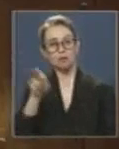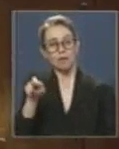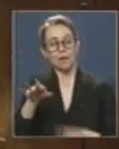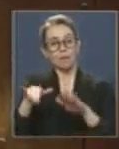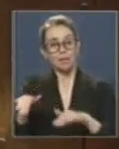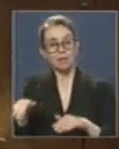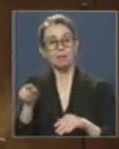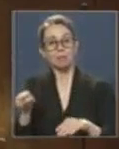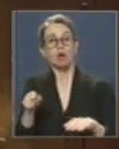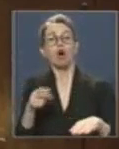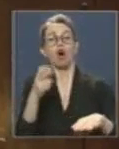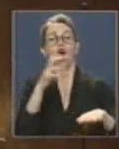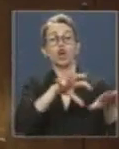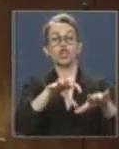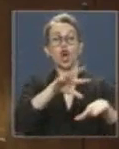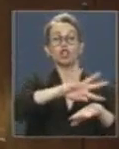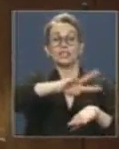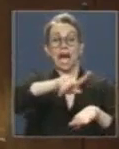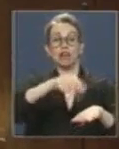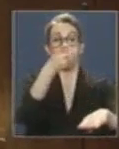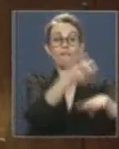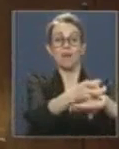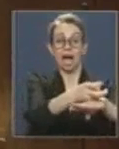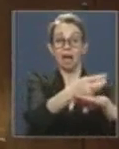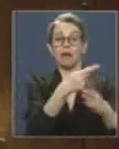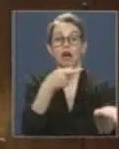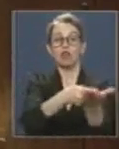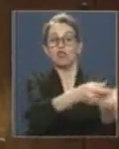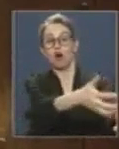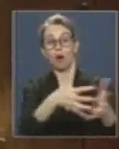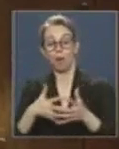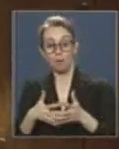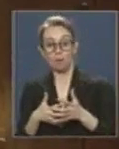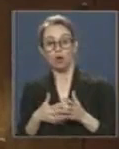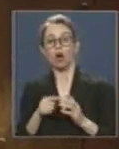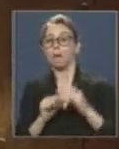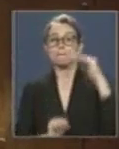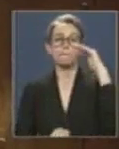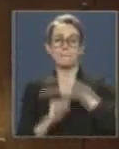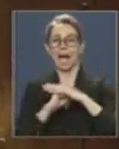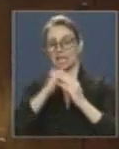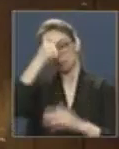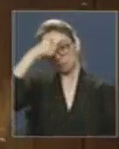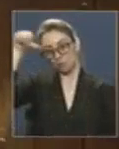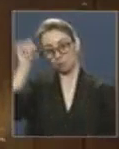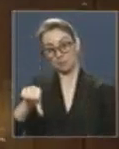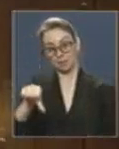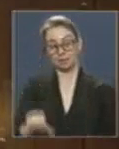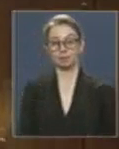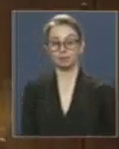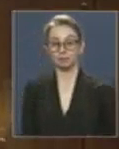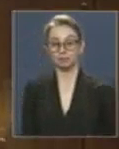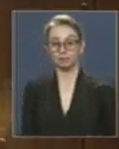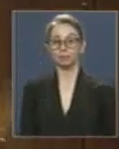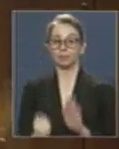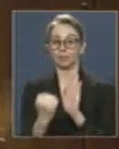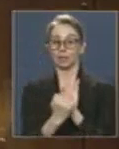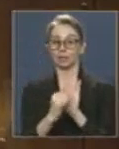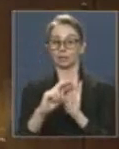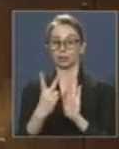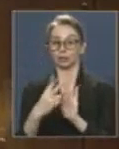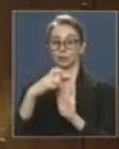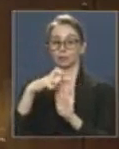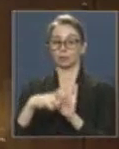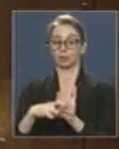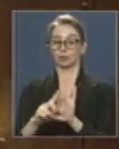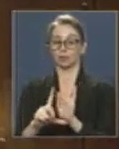de ilícitos, deberá aplicarse el máximo de las referidas penas. En el artículo segundo del